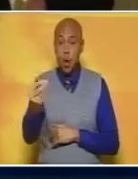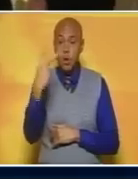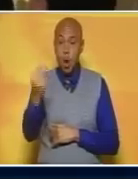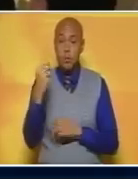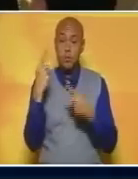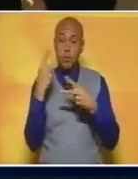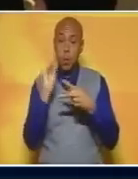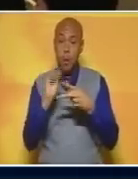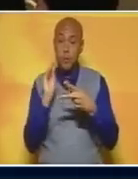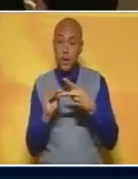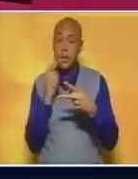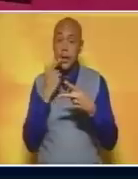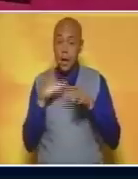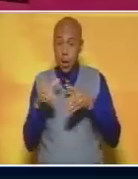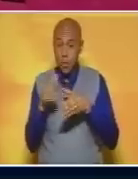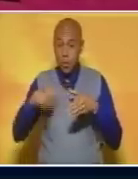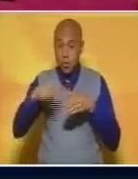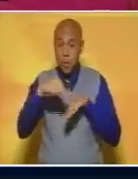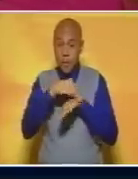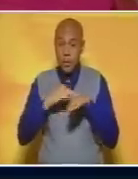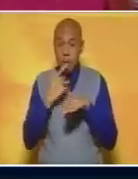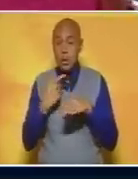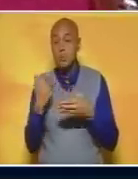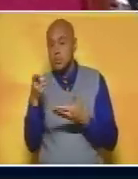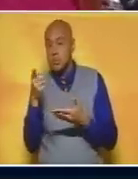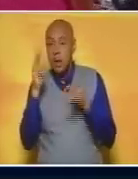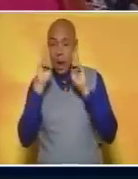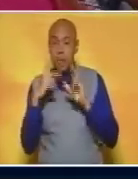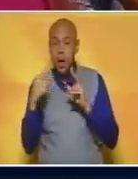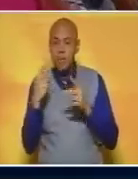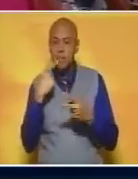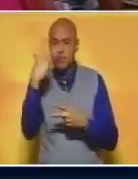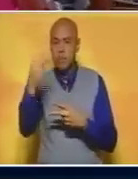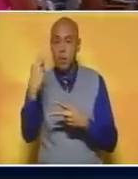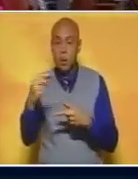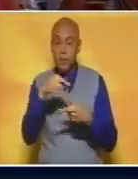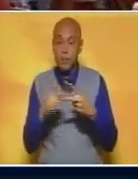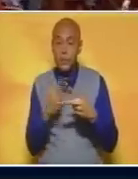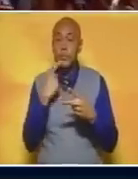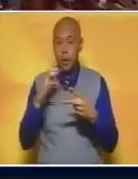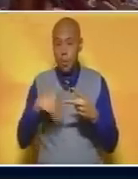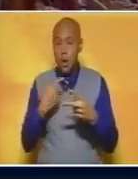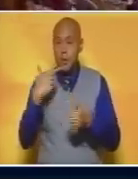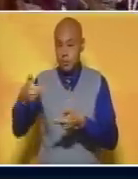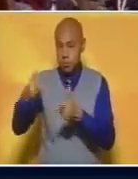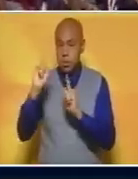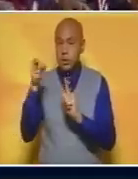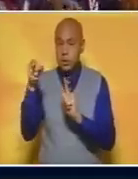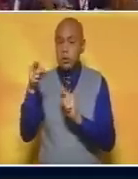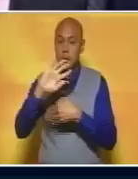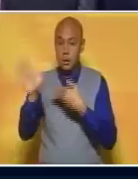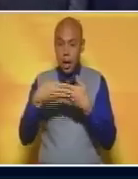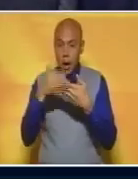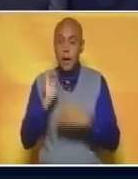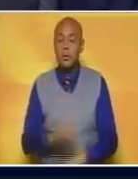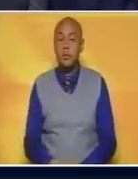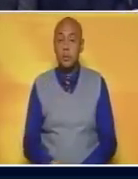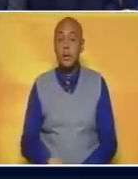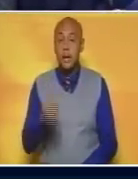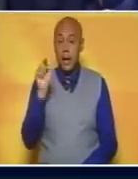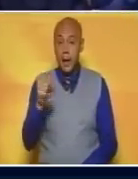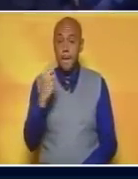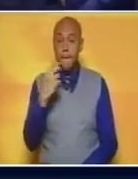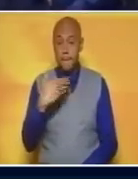la confianza a su gabinete de ministros, un caso en el que la Constitución lo habilita para aplicar esa medida extrema. El